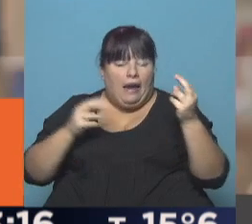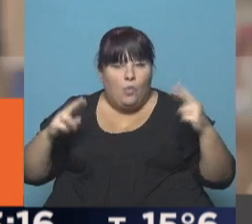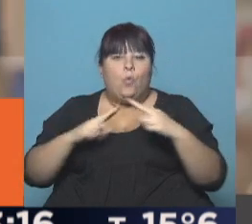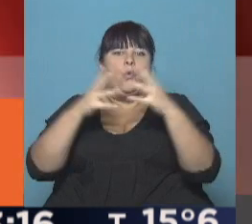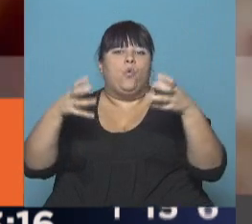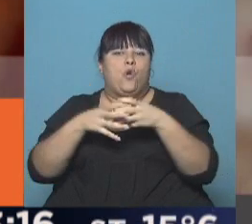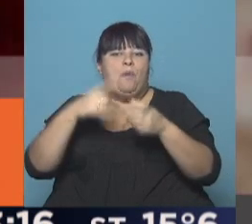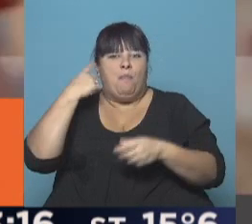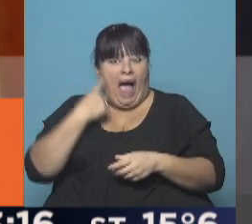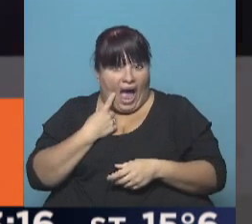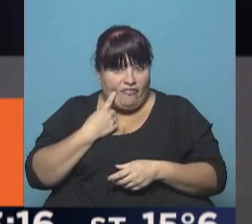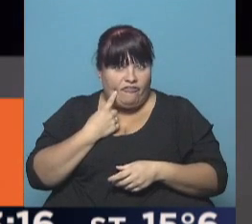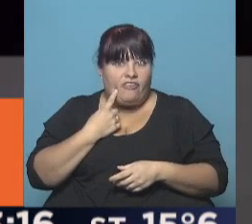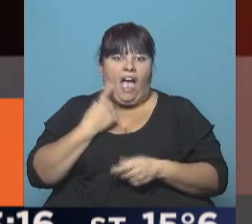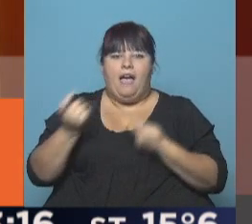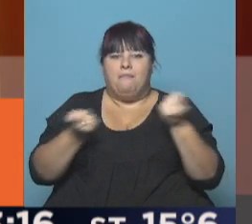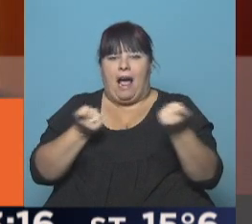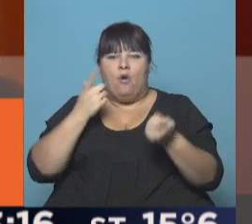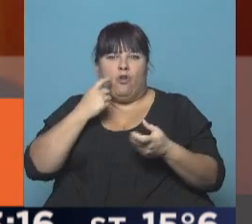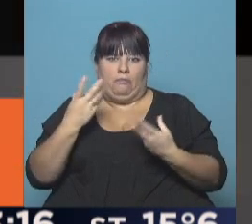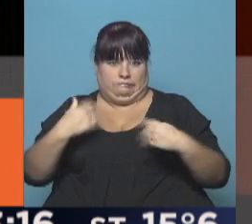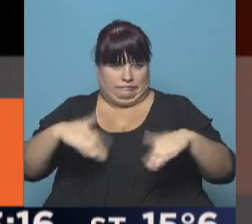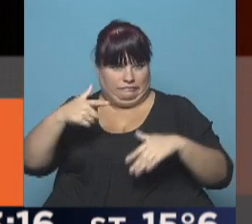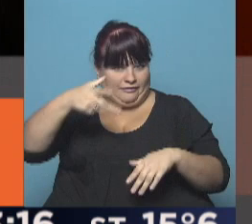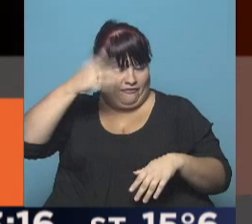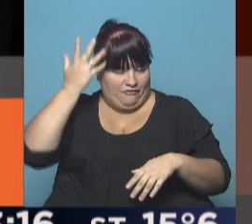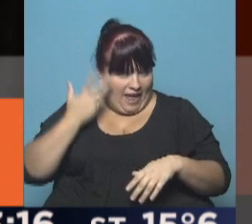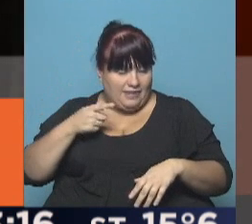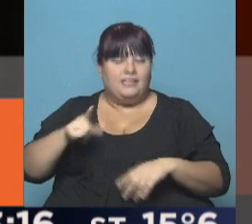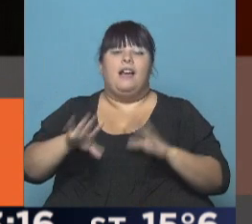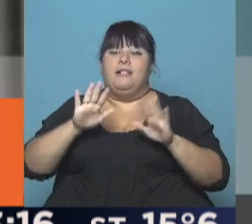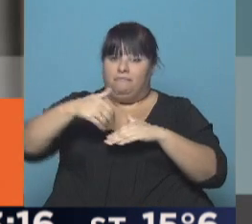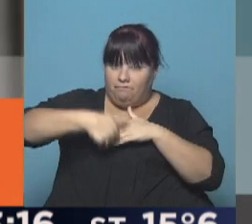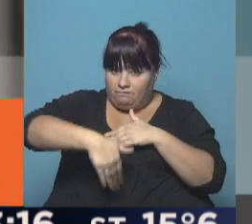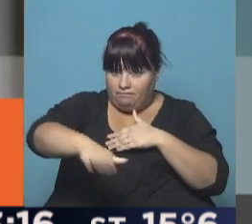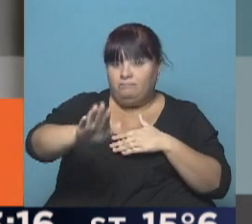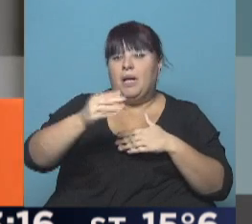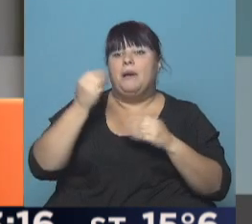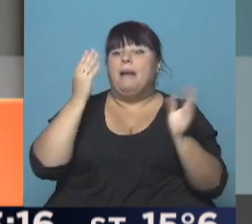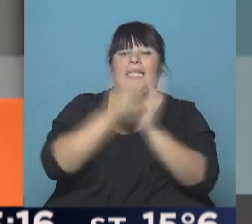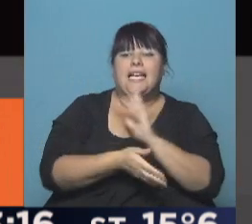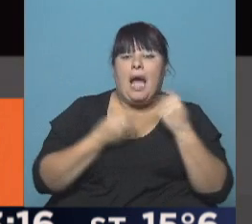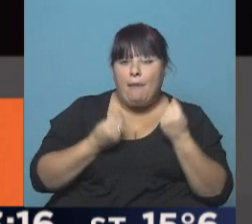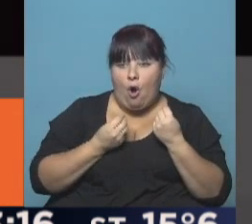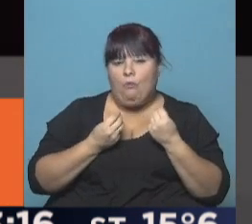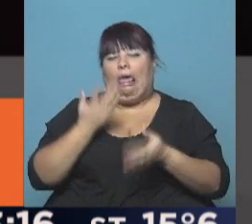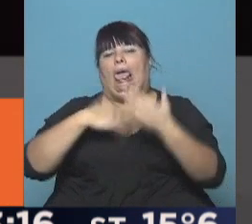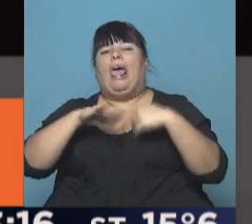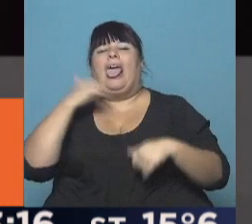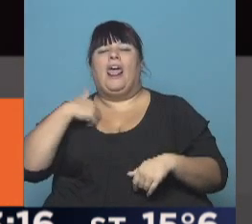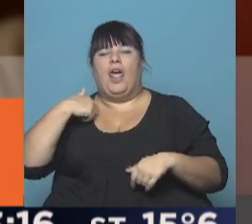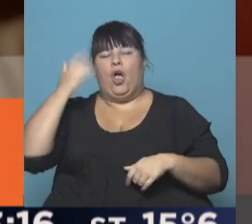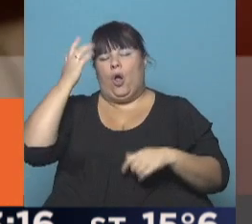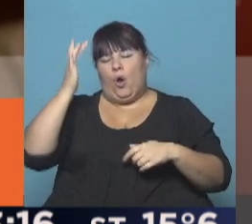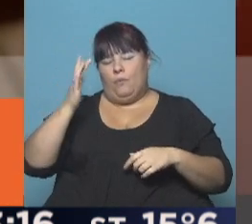en camino de una banda de mafiosos regenteada por un temible gerard a partir de ahí y para escapar de los sicarios se hace pasar por un rabino